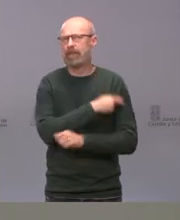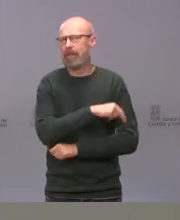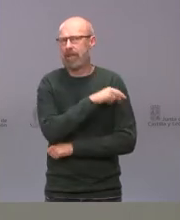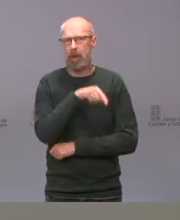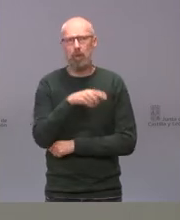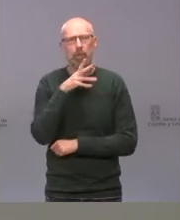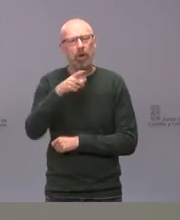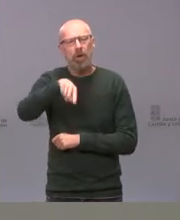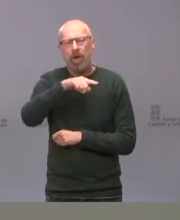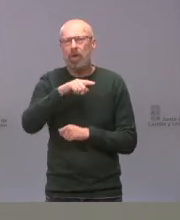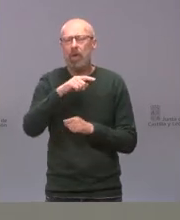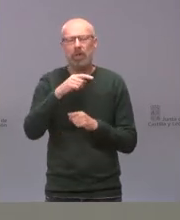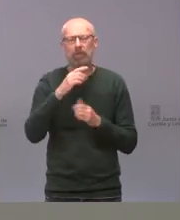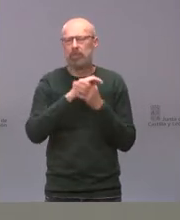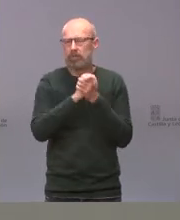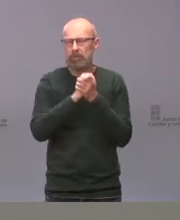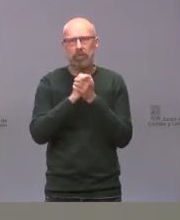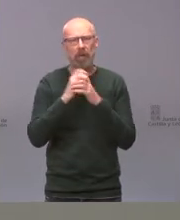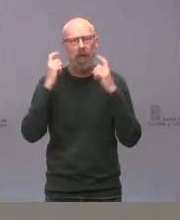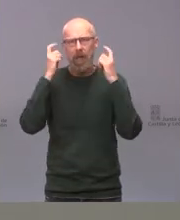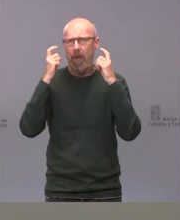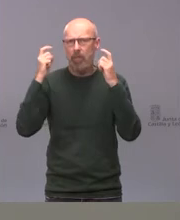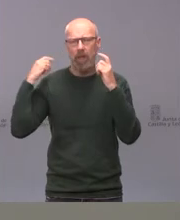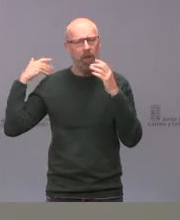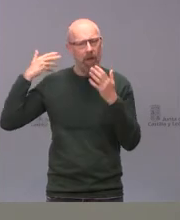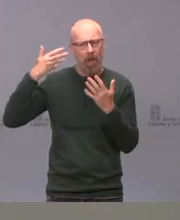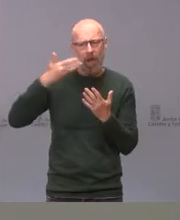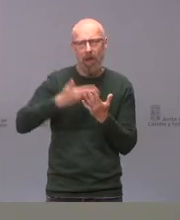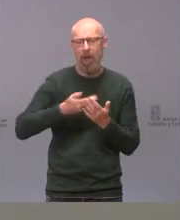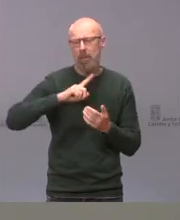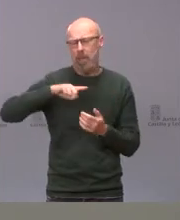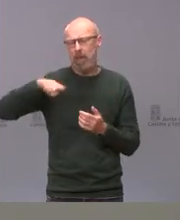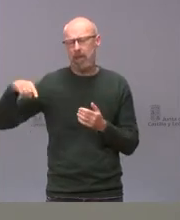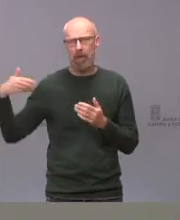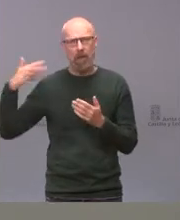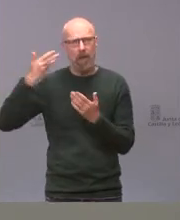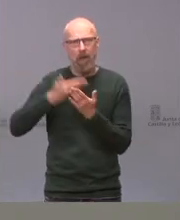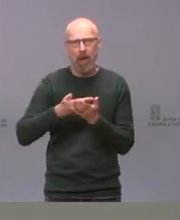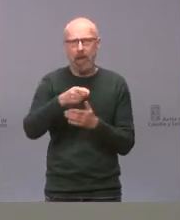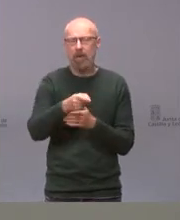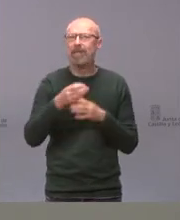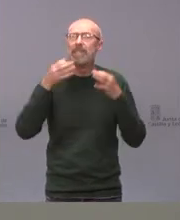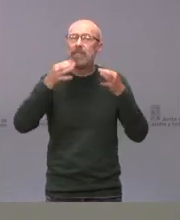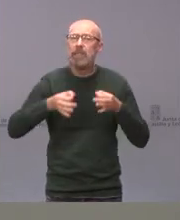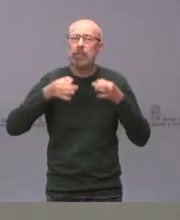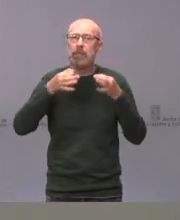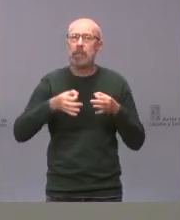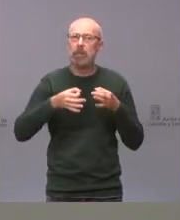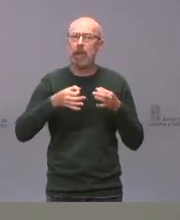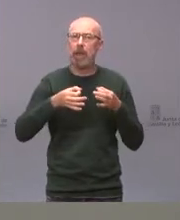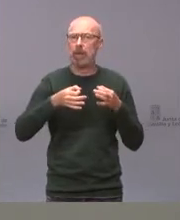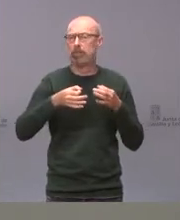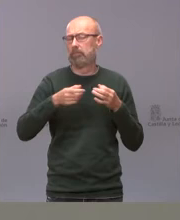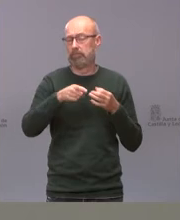el esfuerzo que llevan haciendo durante todos estos meses y que siempre la respuesta, tanto